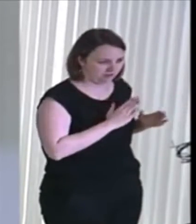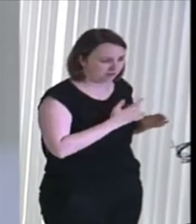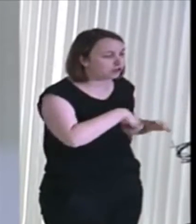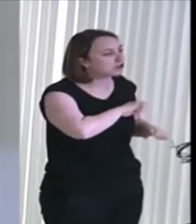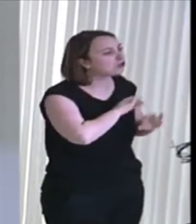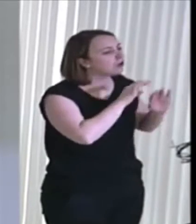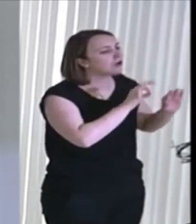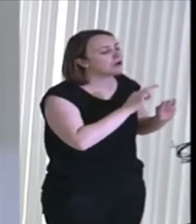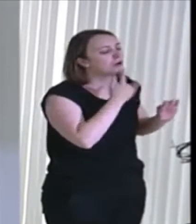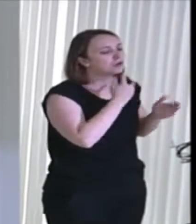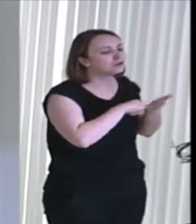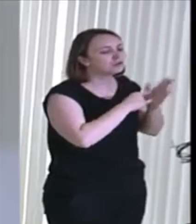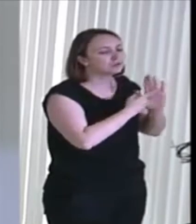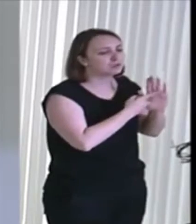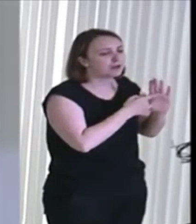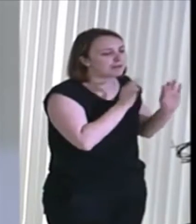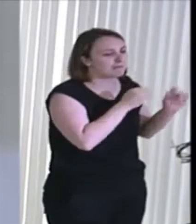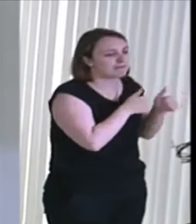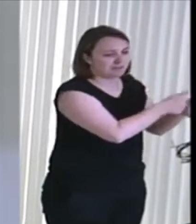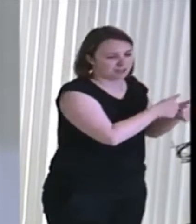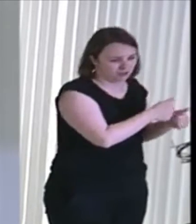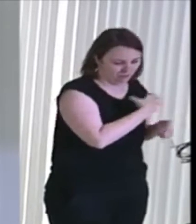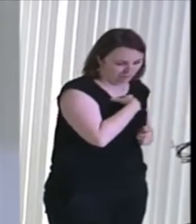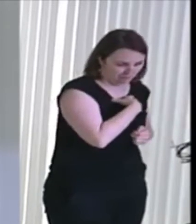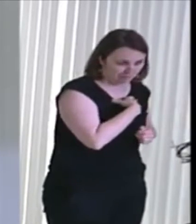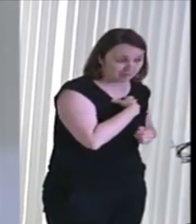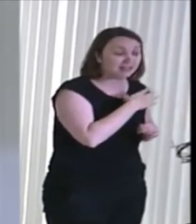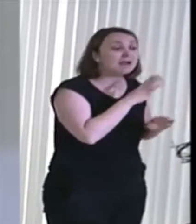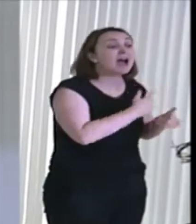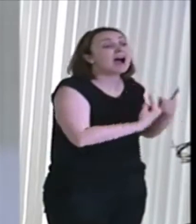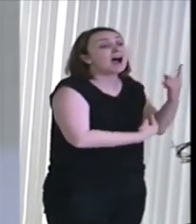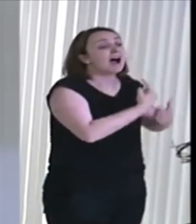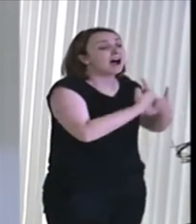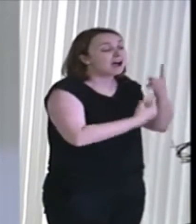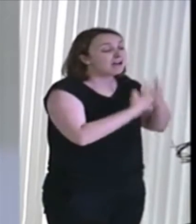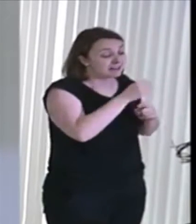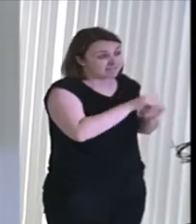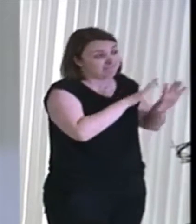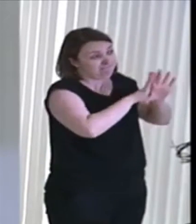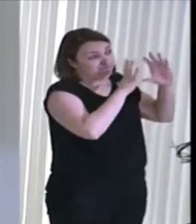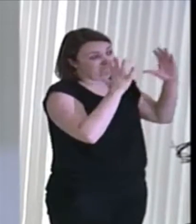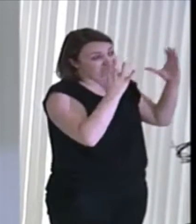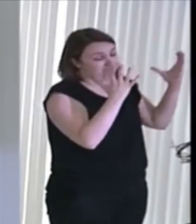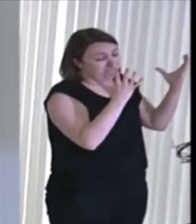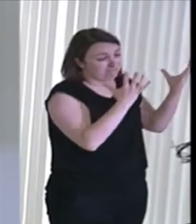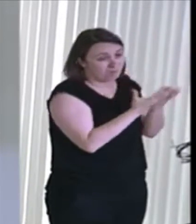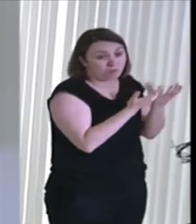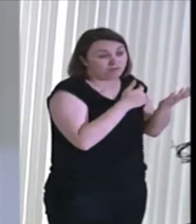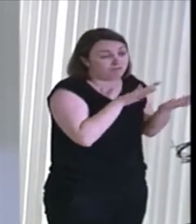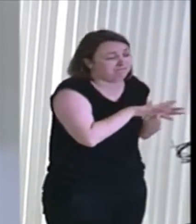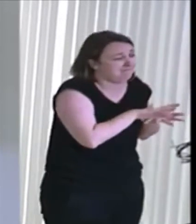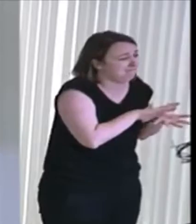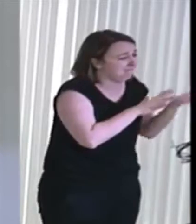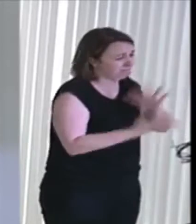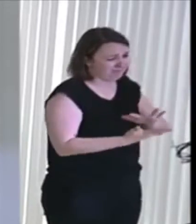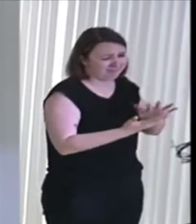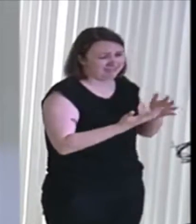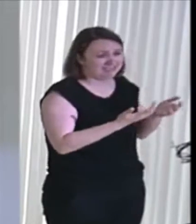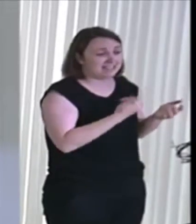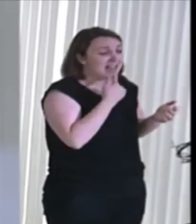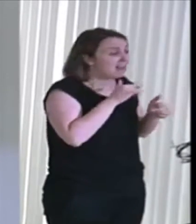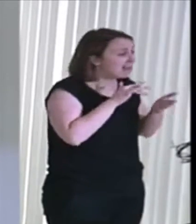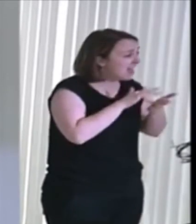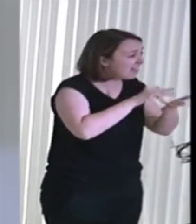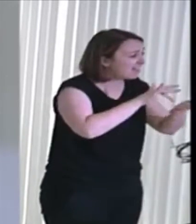estar esclavizados por la tecnología. Y hay veces que este mundo en el que todo avanza tan rápido, cada